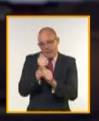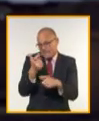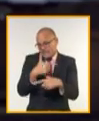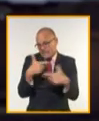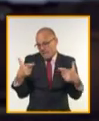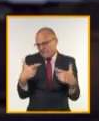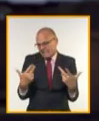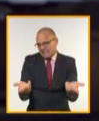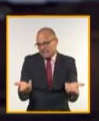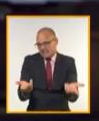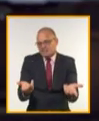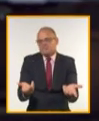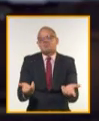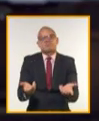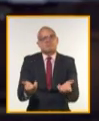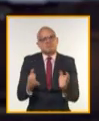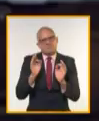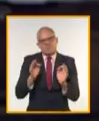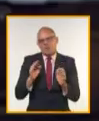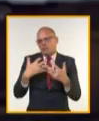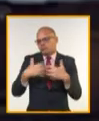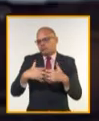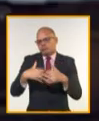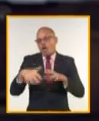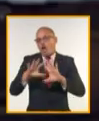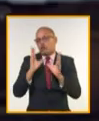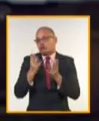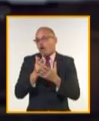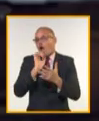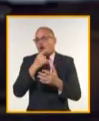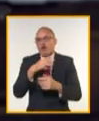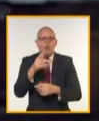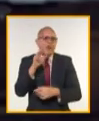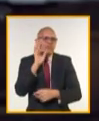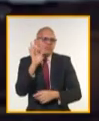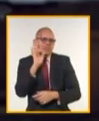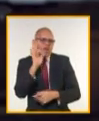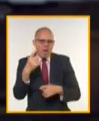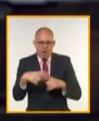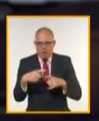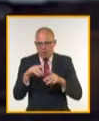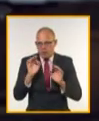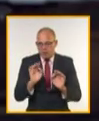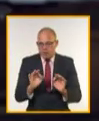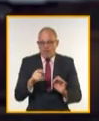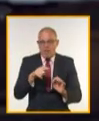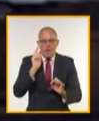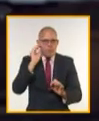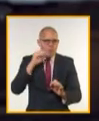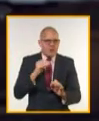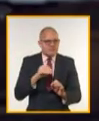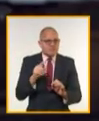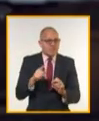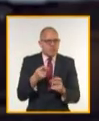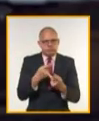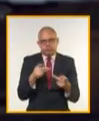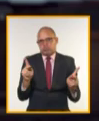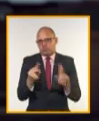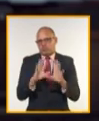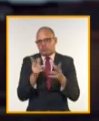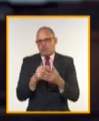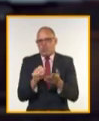hacer, es en toda la producción de cigarro y tabaco, gracias a esas habilidades y esa